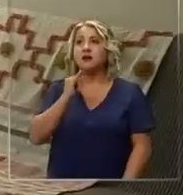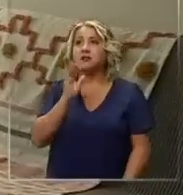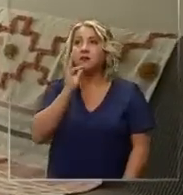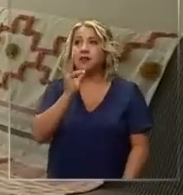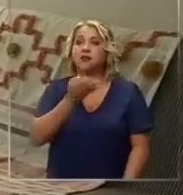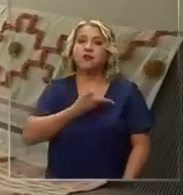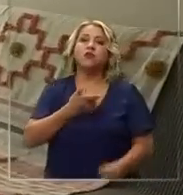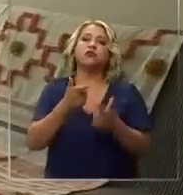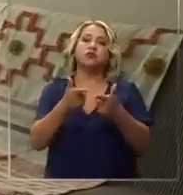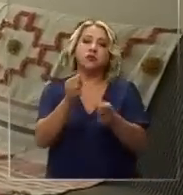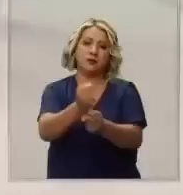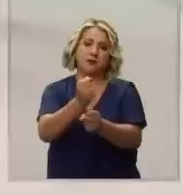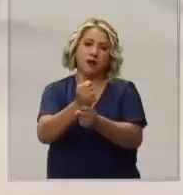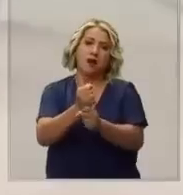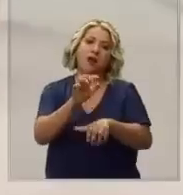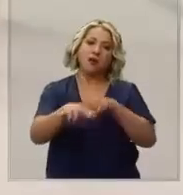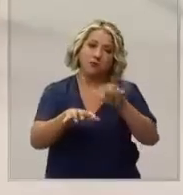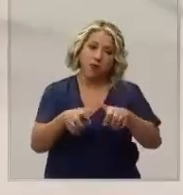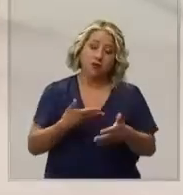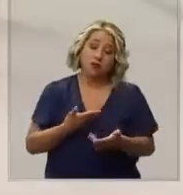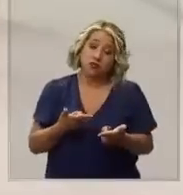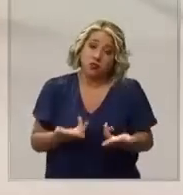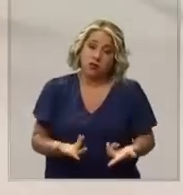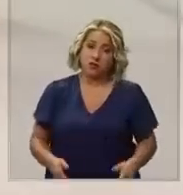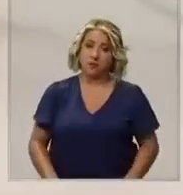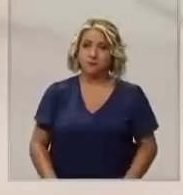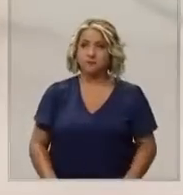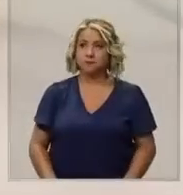tengo la suerte de poder trabajar con animales.